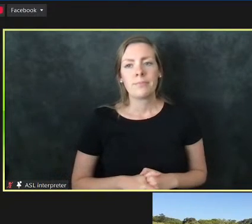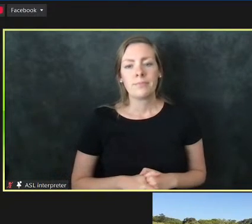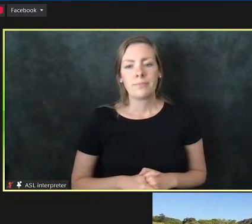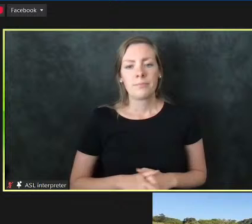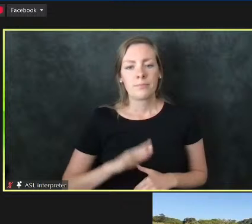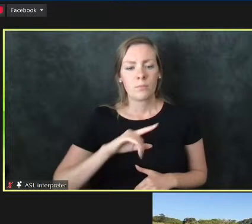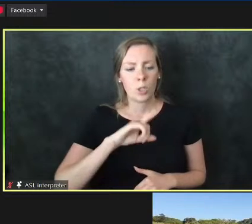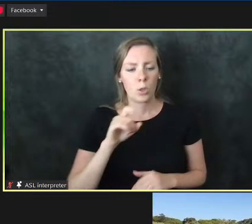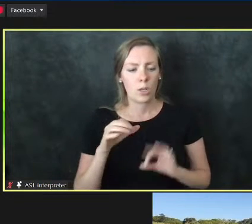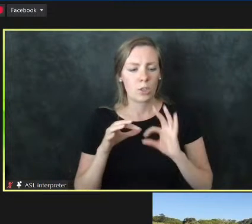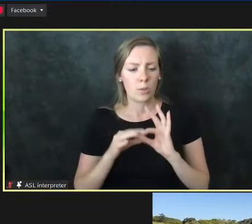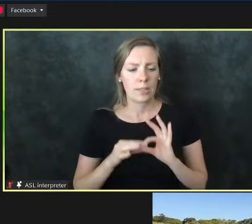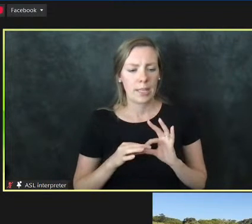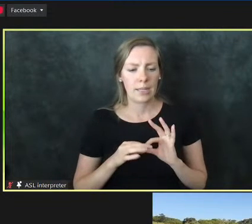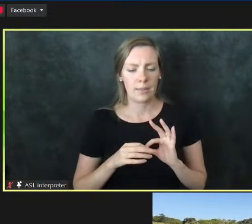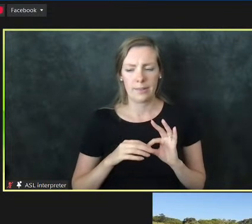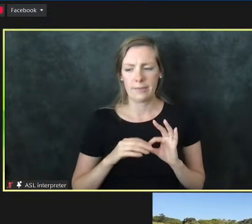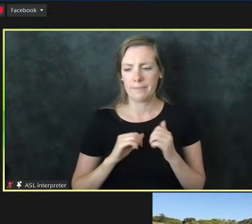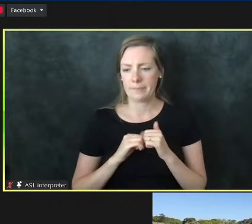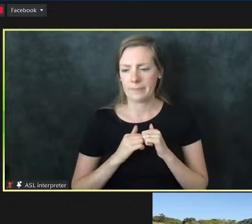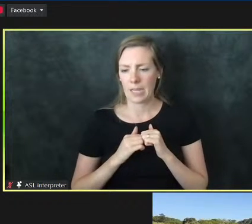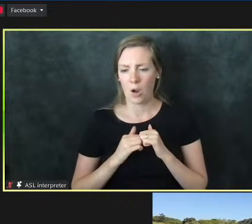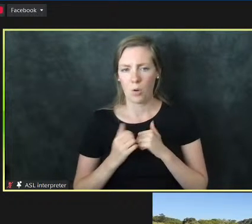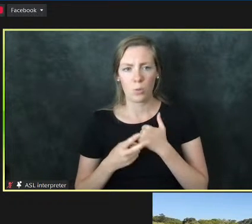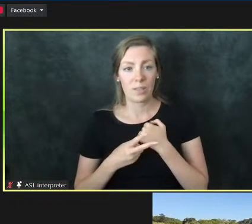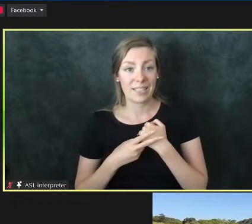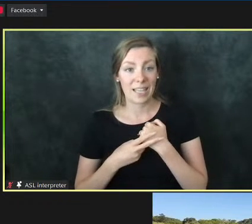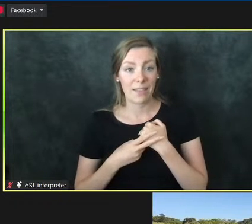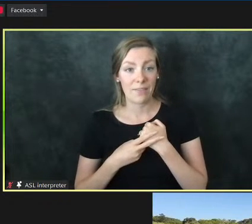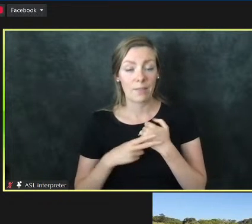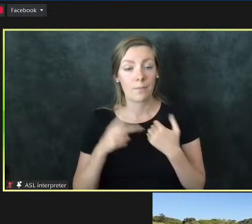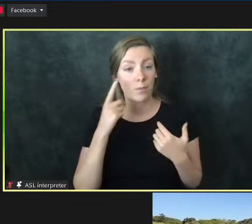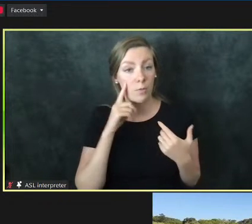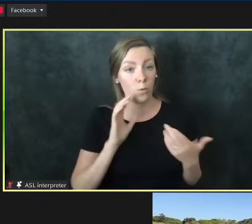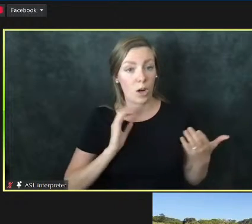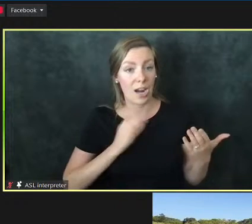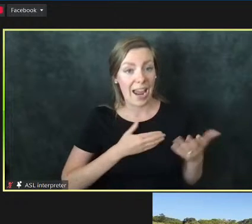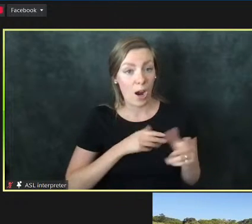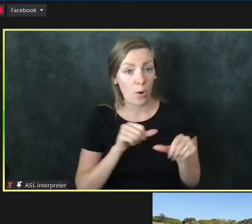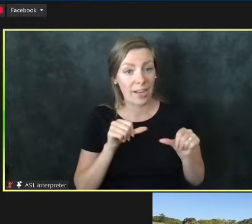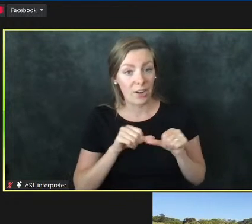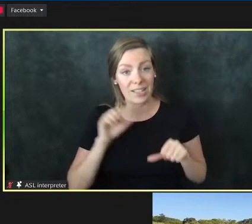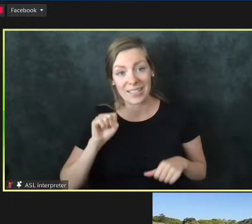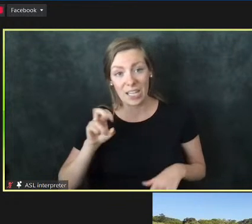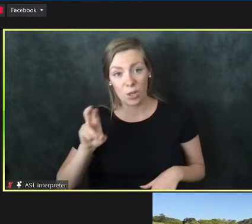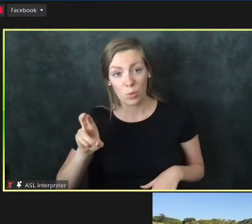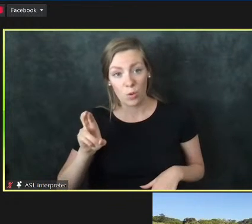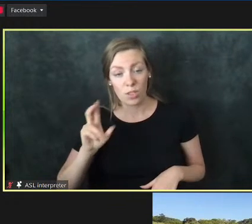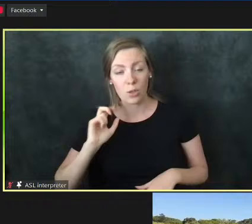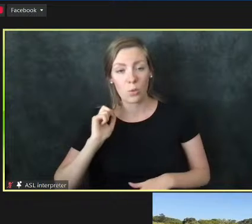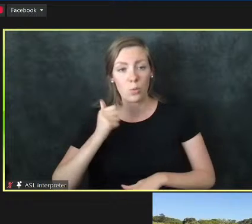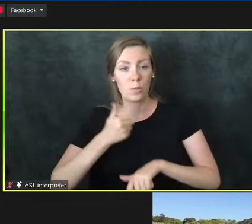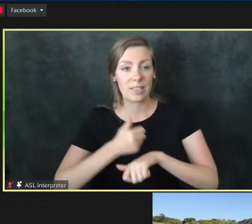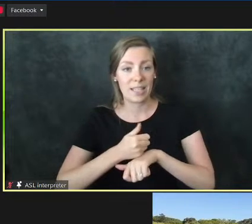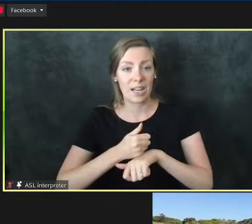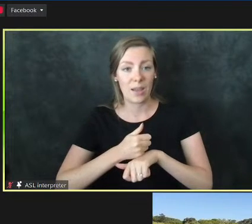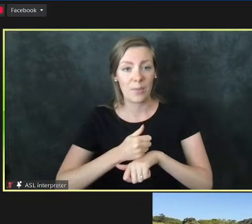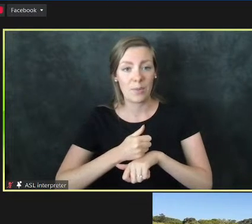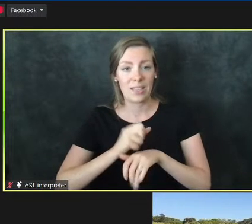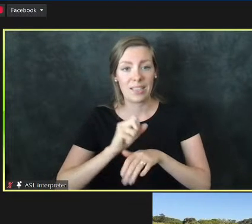la pregunta, ¿dónde estamos ahorita con los ahorros? Puedo decir que por Rosa, estamos